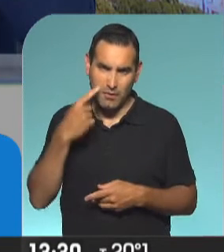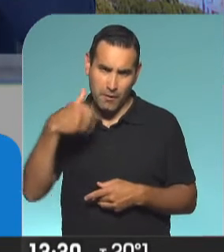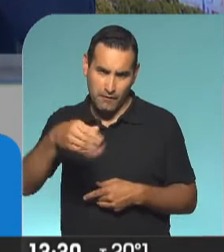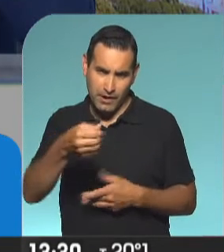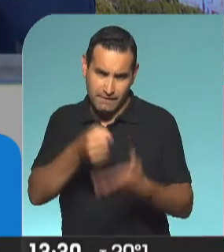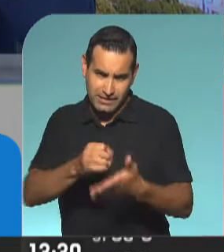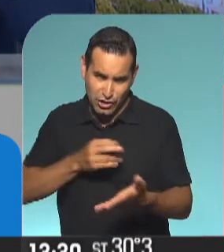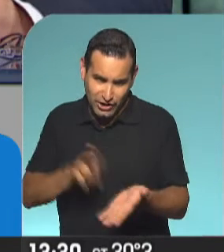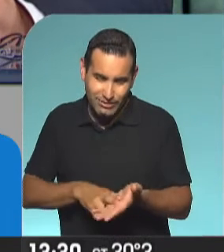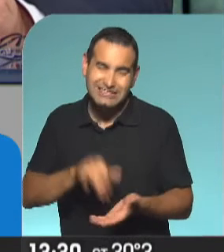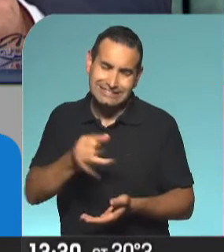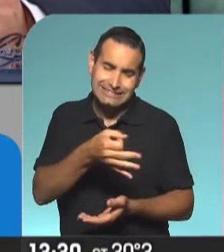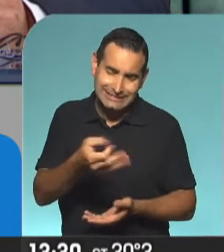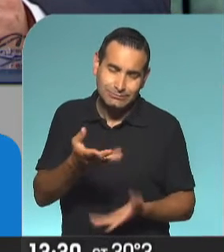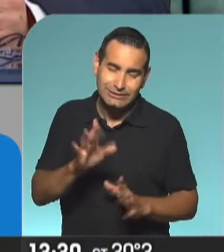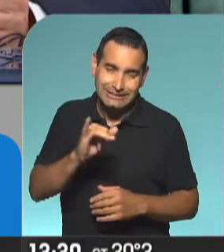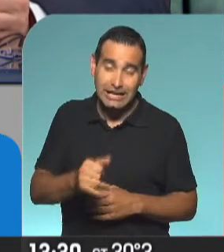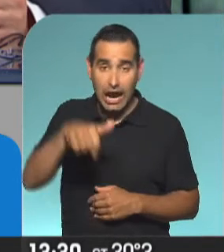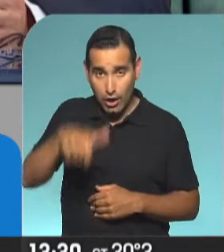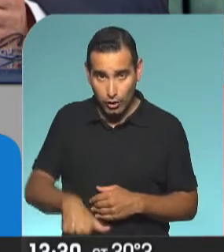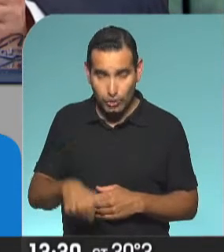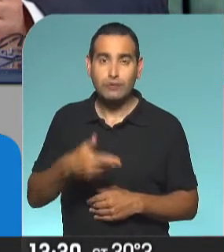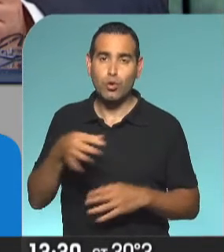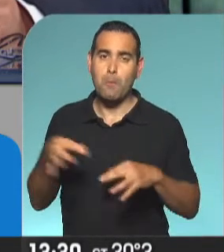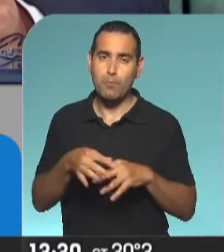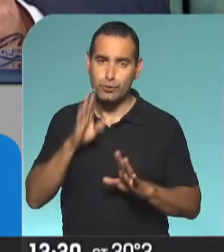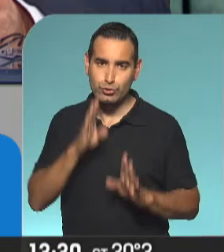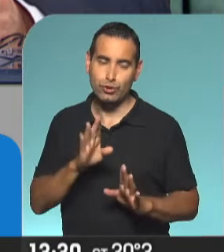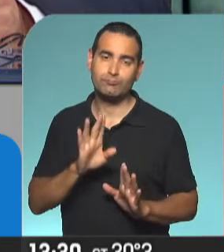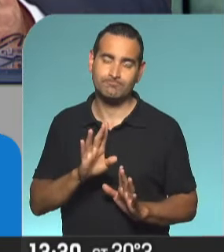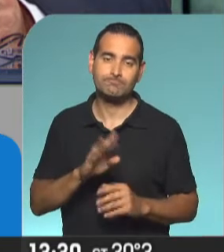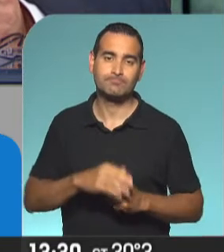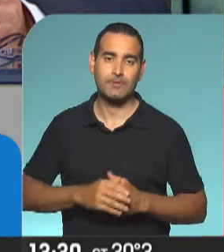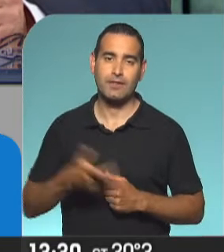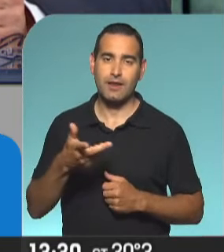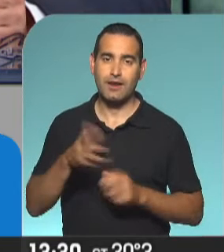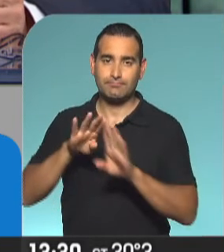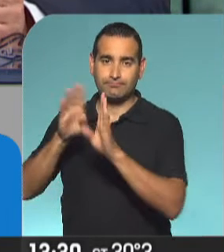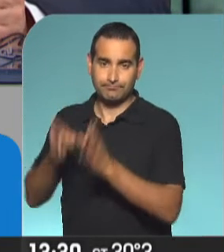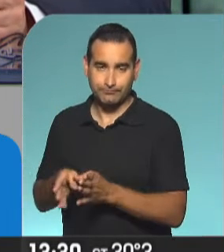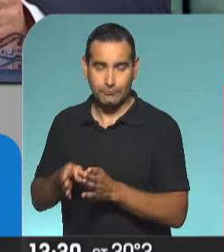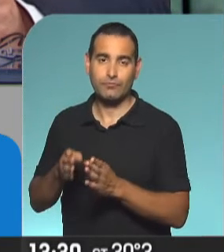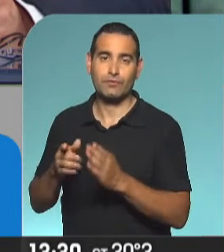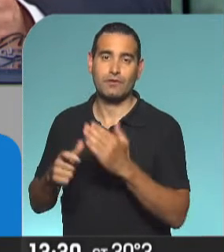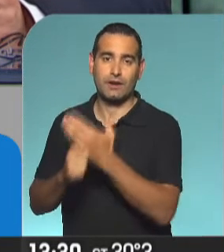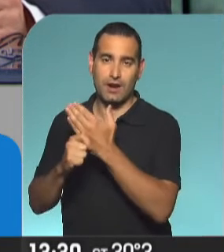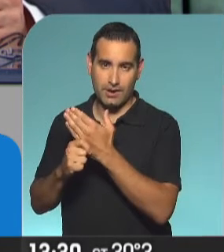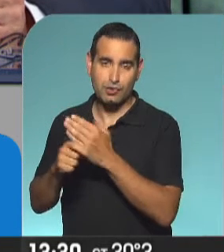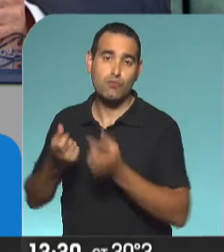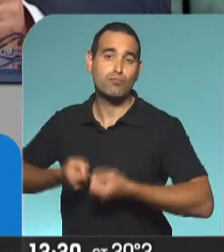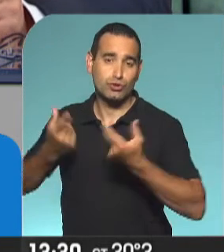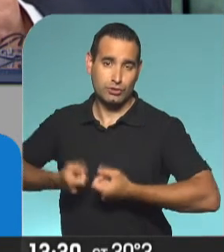profundidad es de suponer que si por ahora el compromiso desde la cámara de frigoríficos exportadores